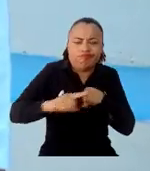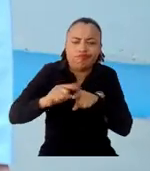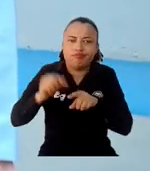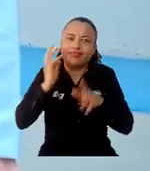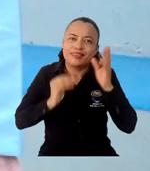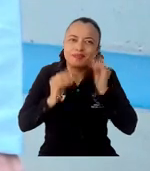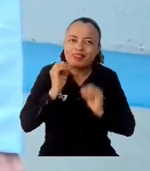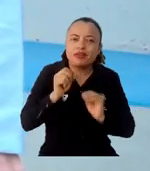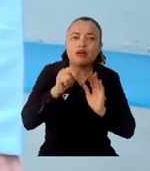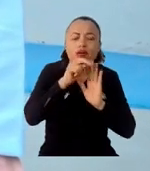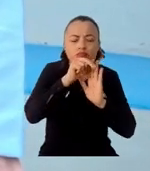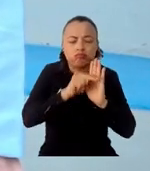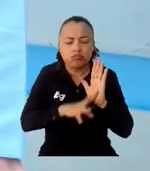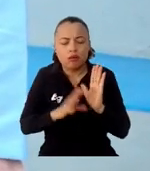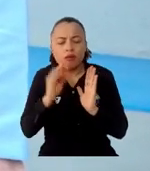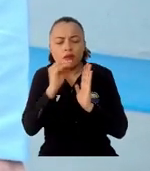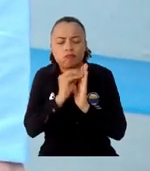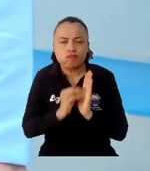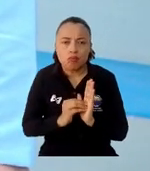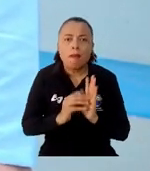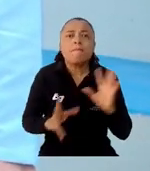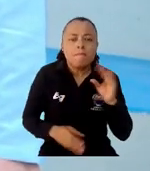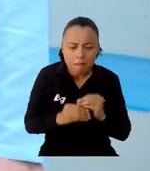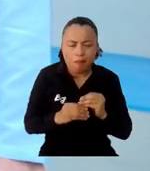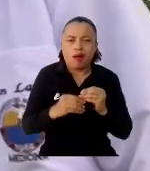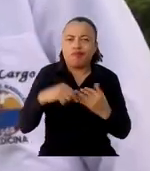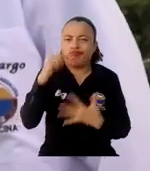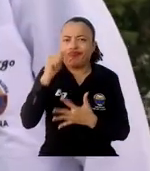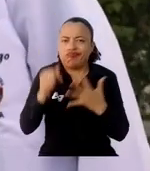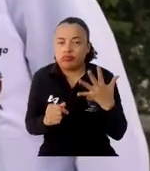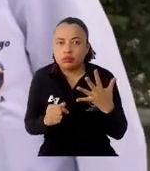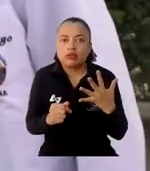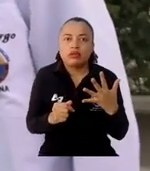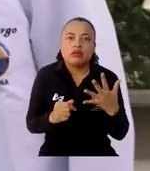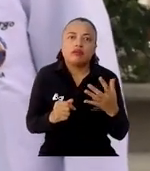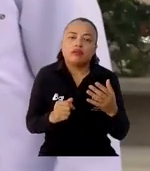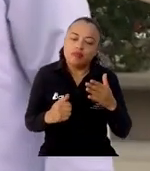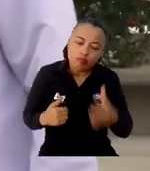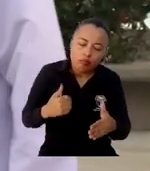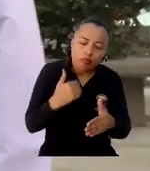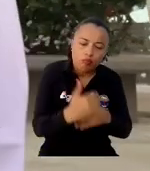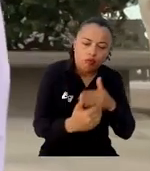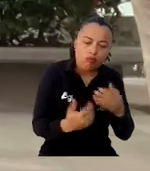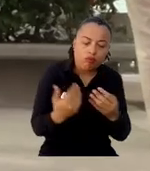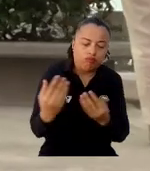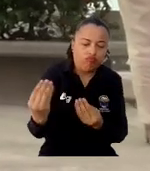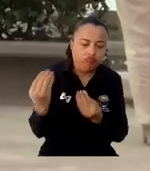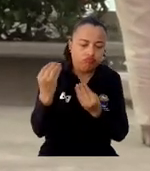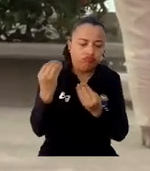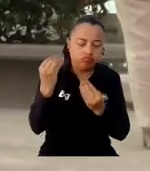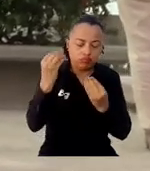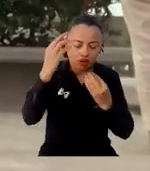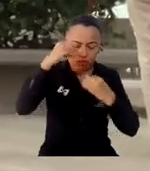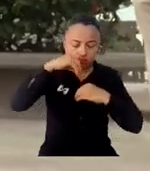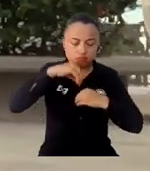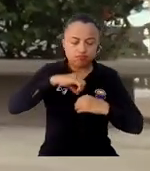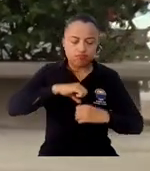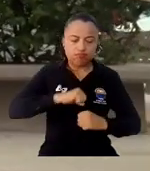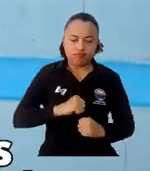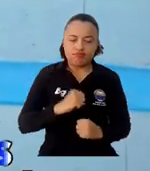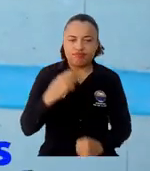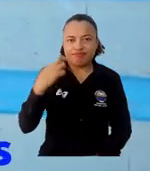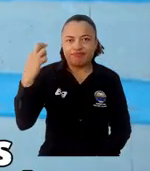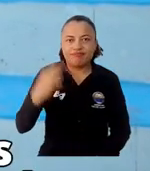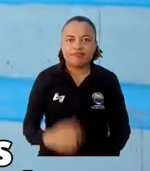experiencias extracurriculares que nos daba la universidad. Creo que poco a poco fueron como formando ese profesional